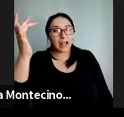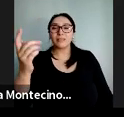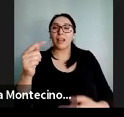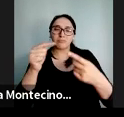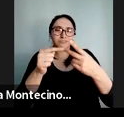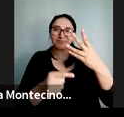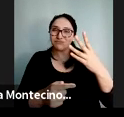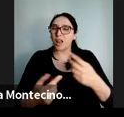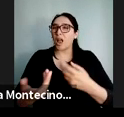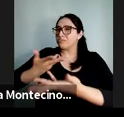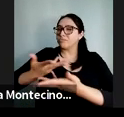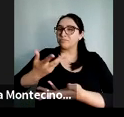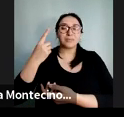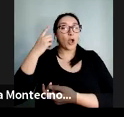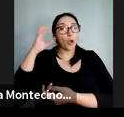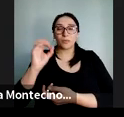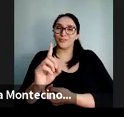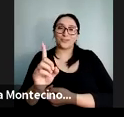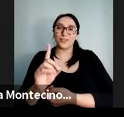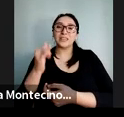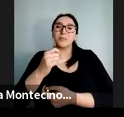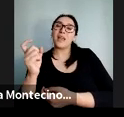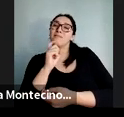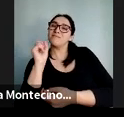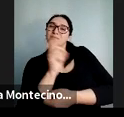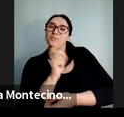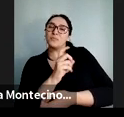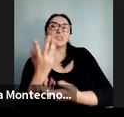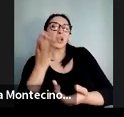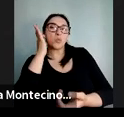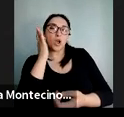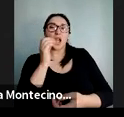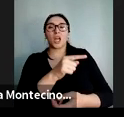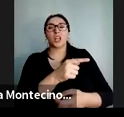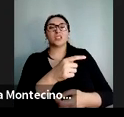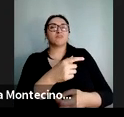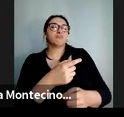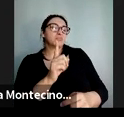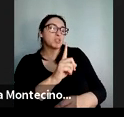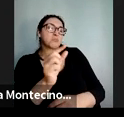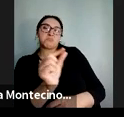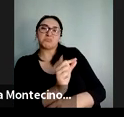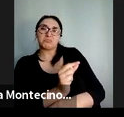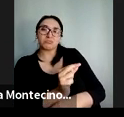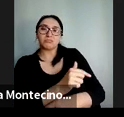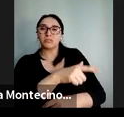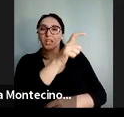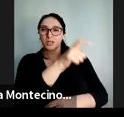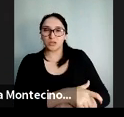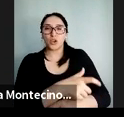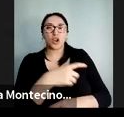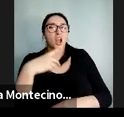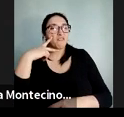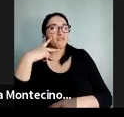algún punto de vista, sino que son ataques que buscan humillar, denostar, atacar respecto